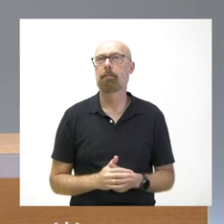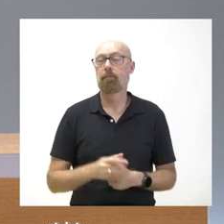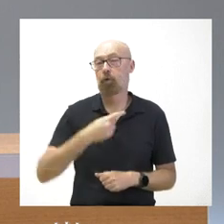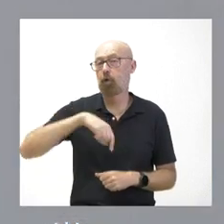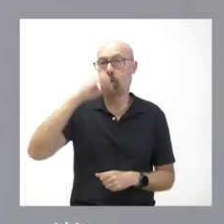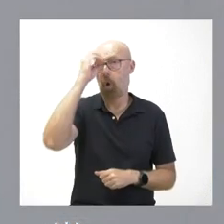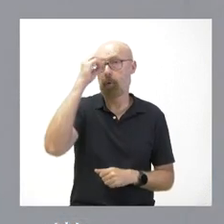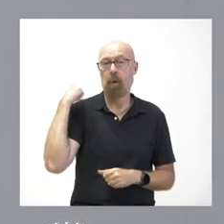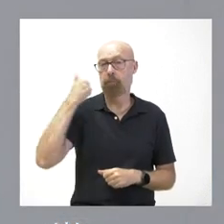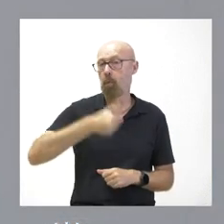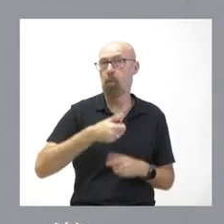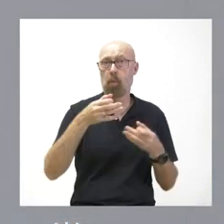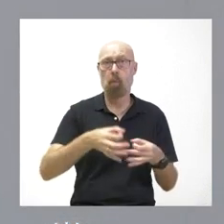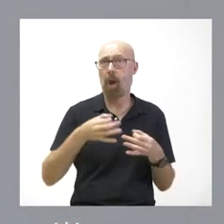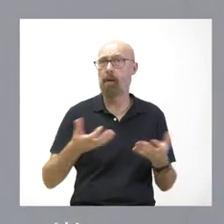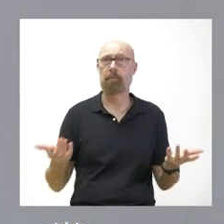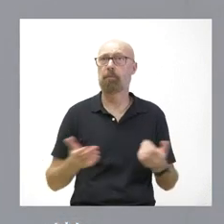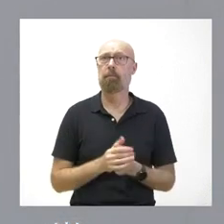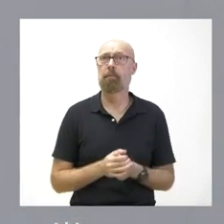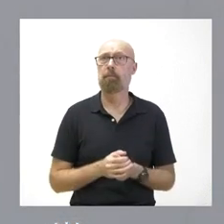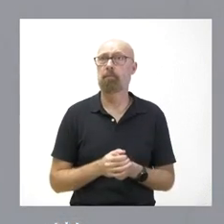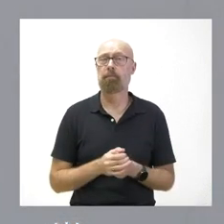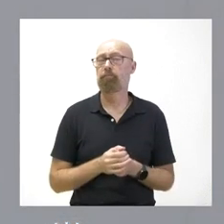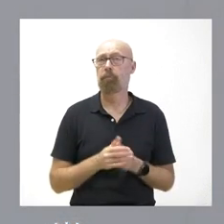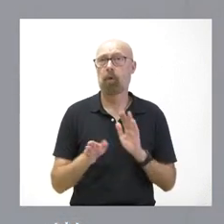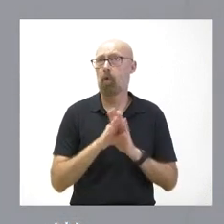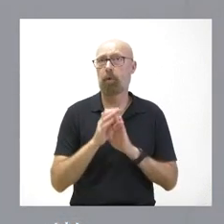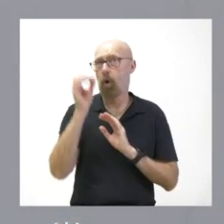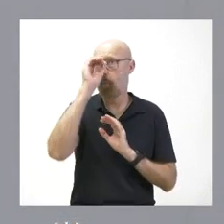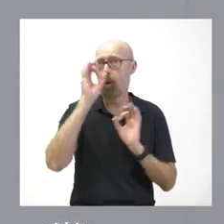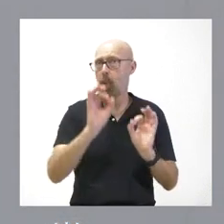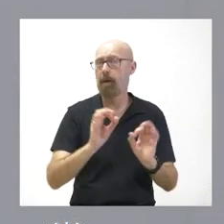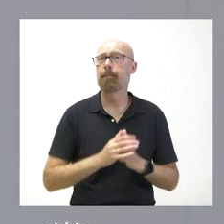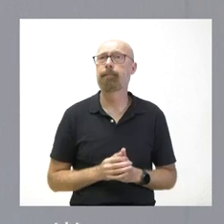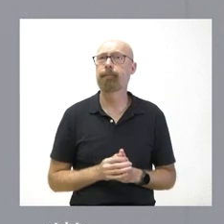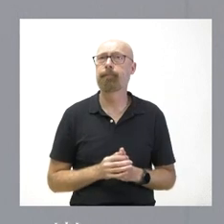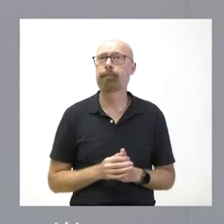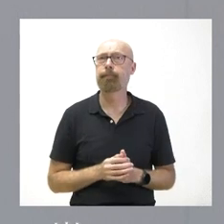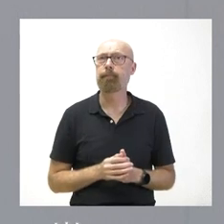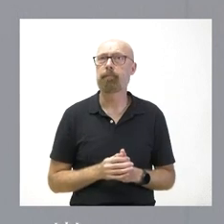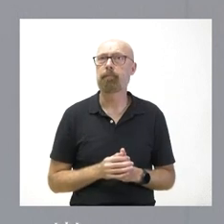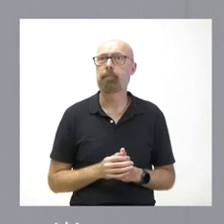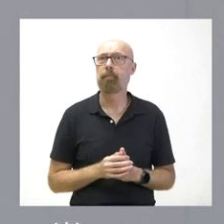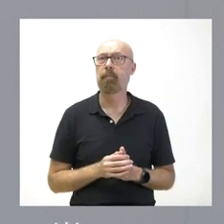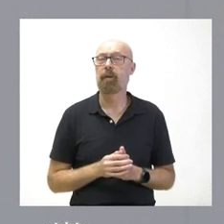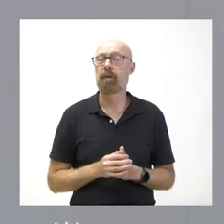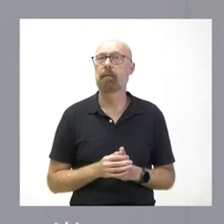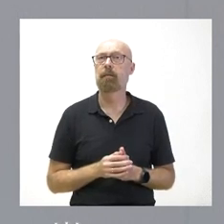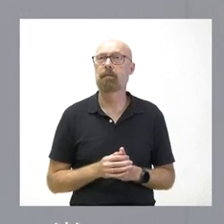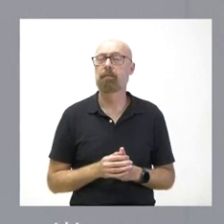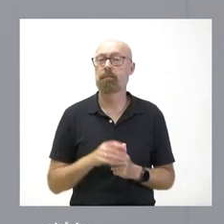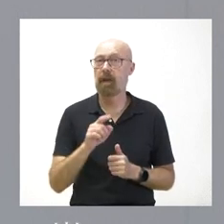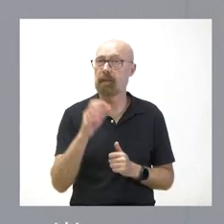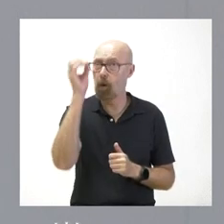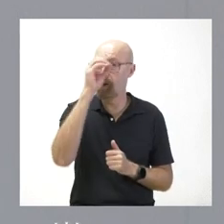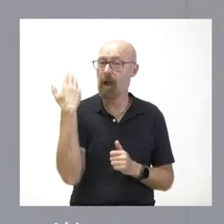mismo que pensábamos entonces y mantendremos ahí esa posición que también obtuvo el acuerdo y el respaldo de